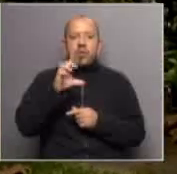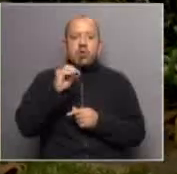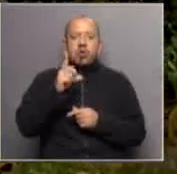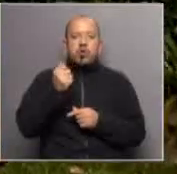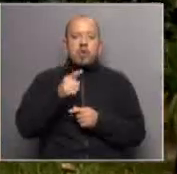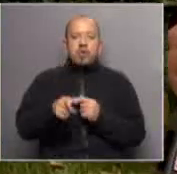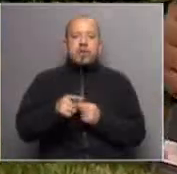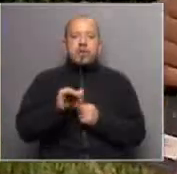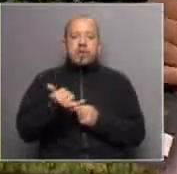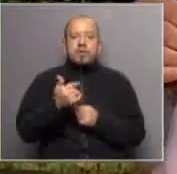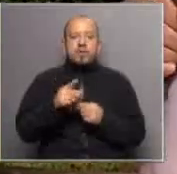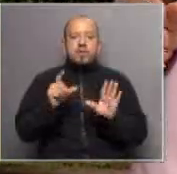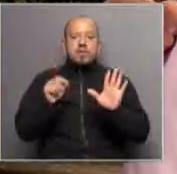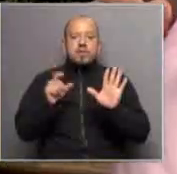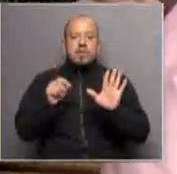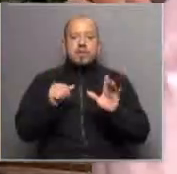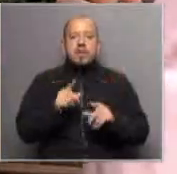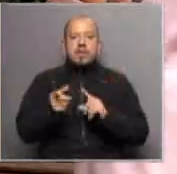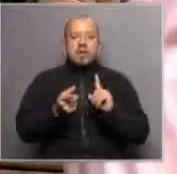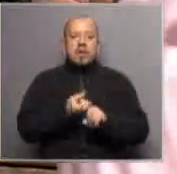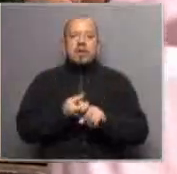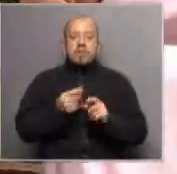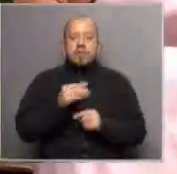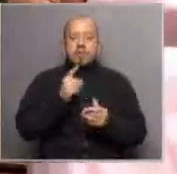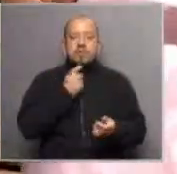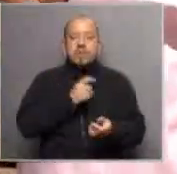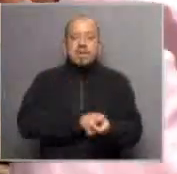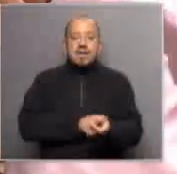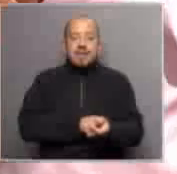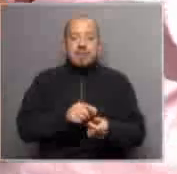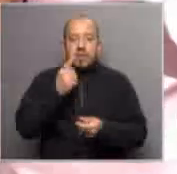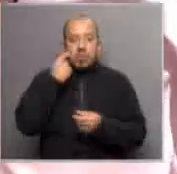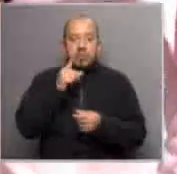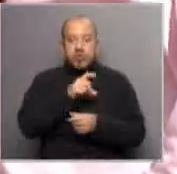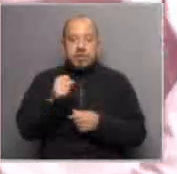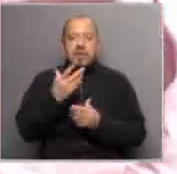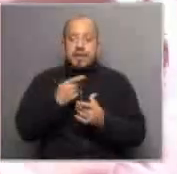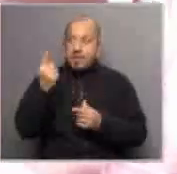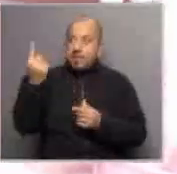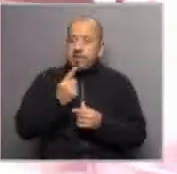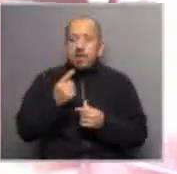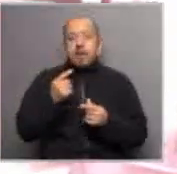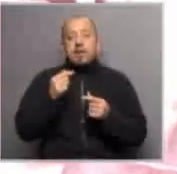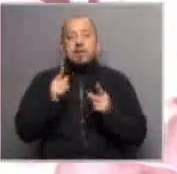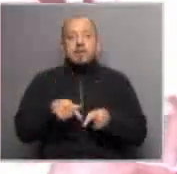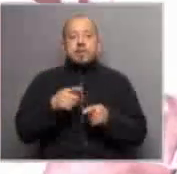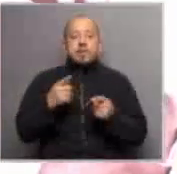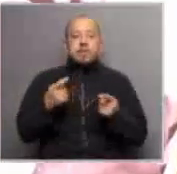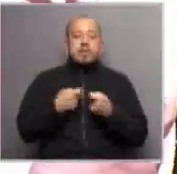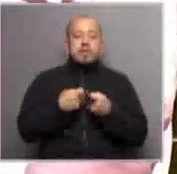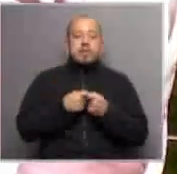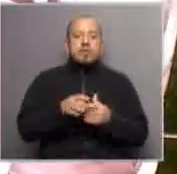ya iba por 70 funciones de Bodas de Sangre, entonces quería que viniera para la función número 100. Y además lo traía a la Sociedad de